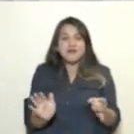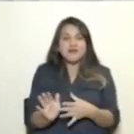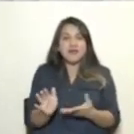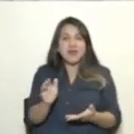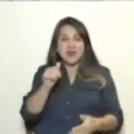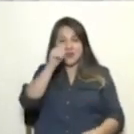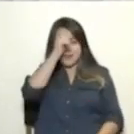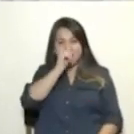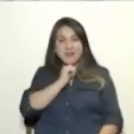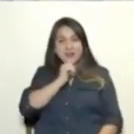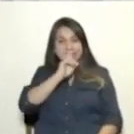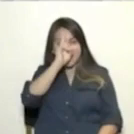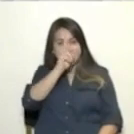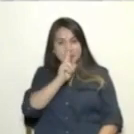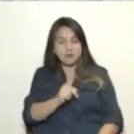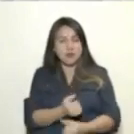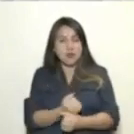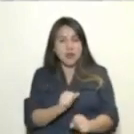bien.